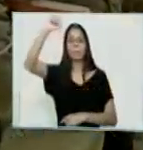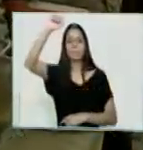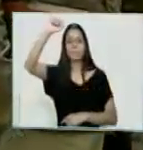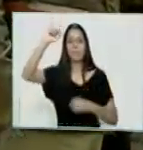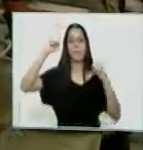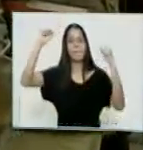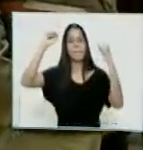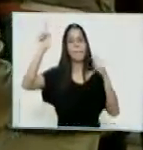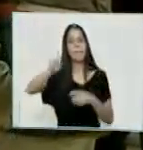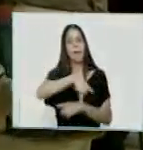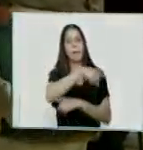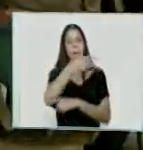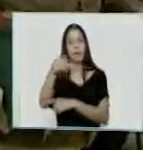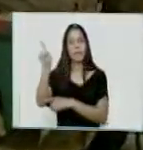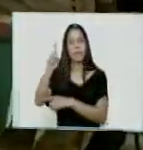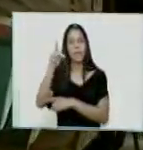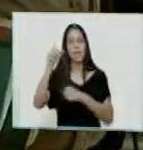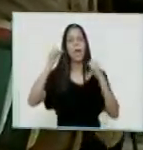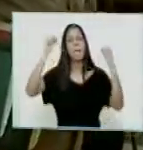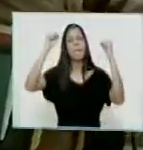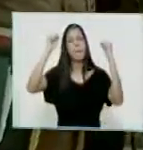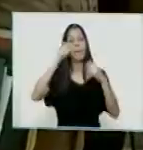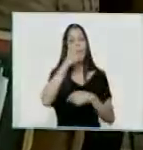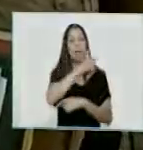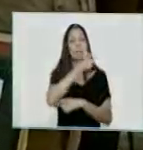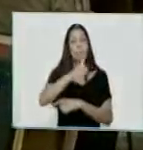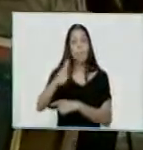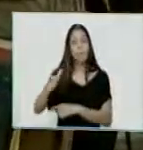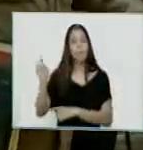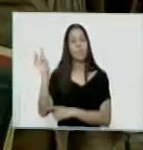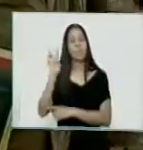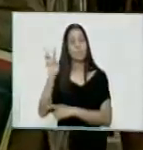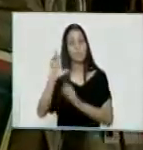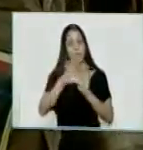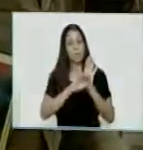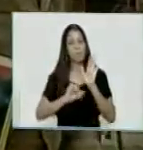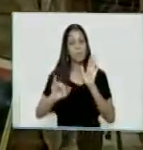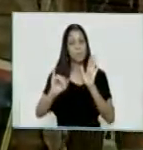viva la patria! ¡Que viva el pueblo constituyente!